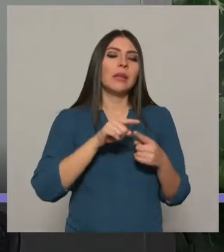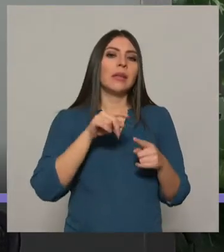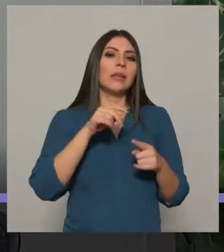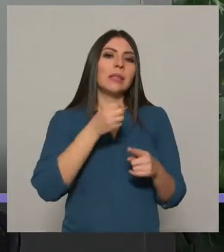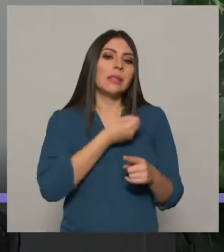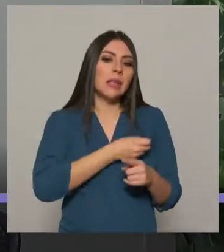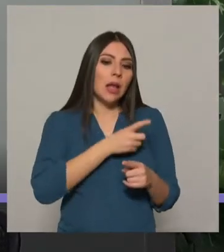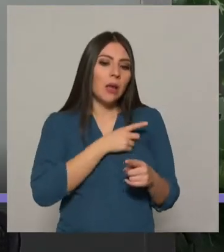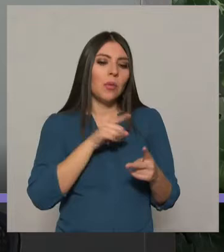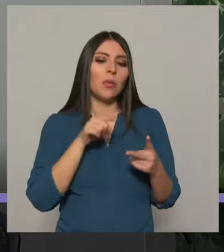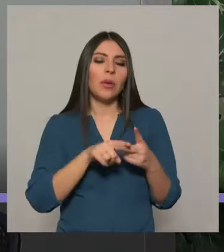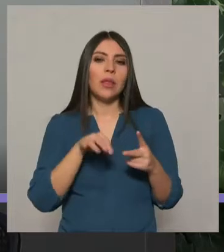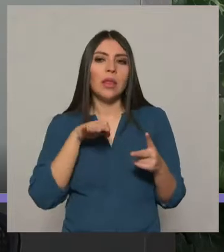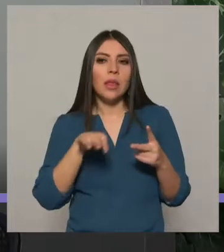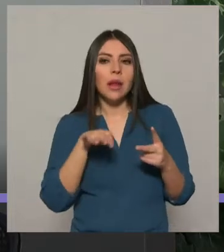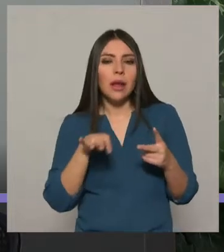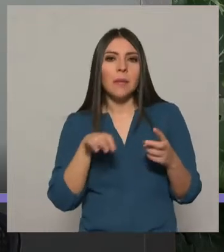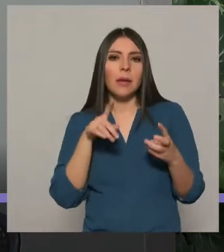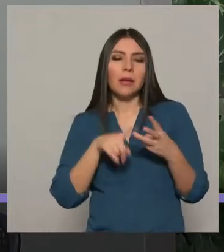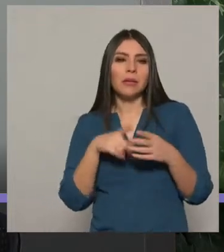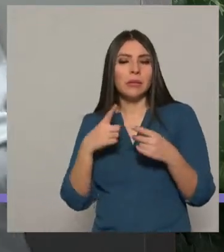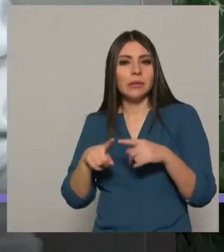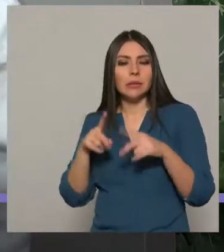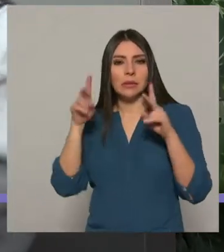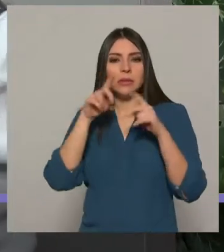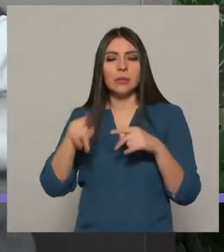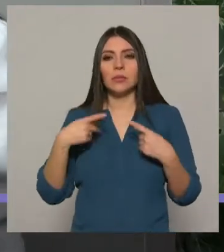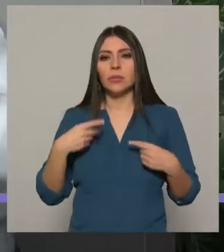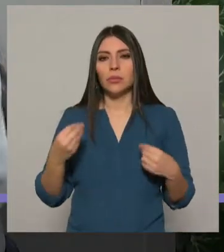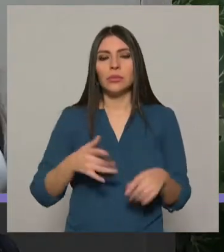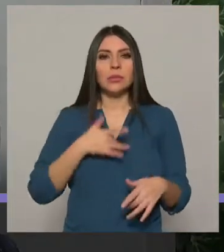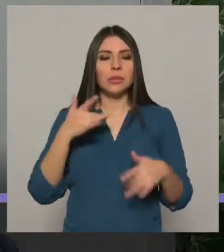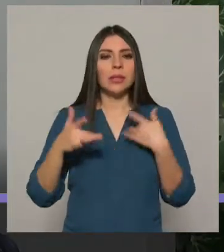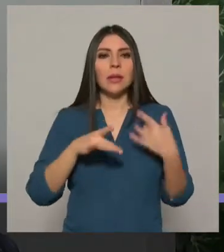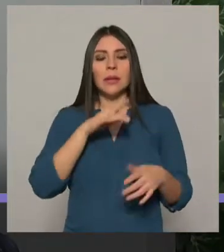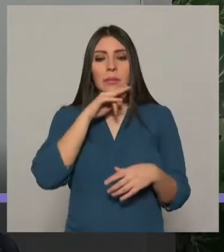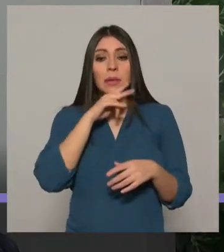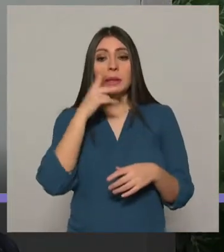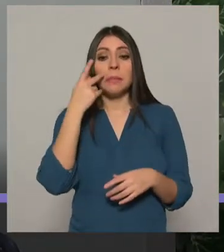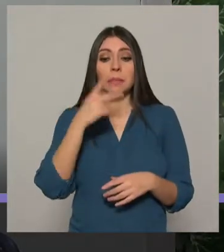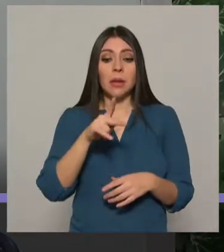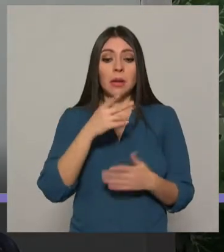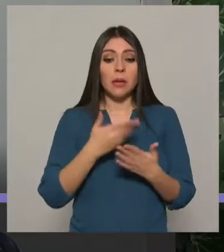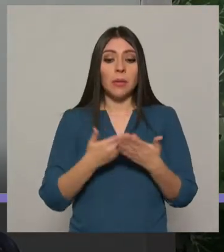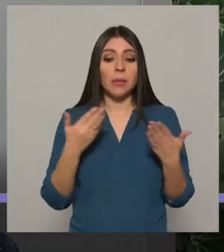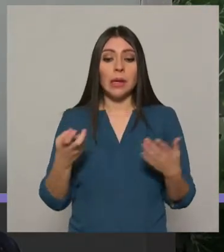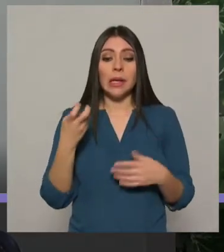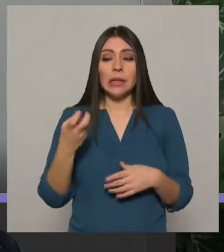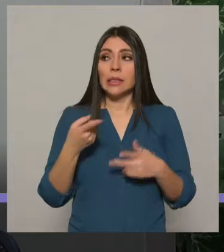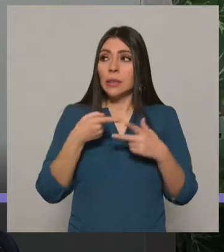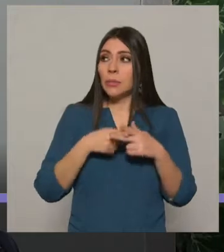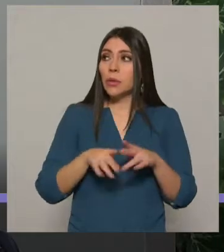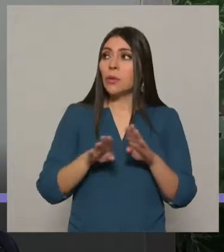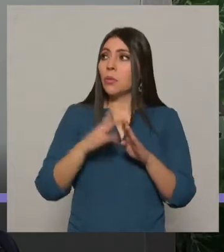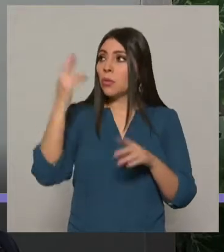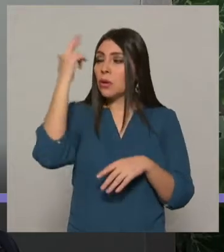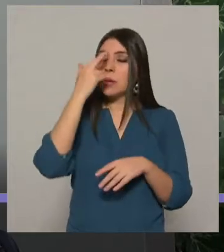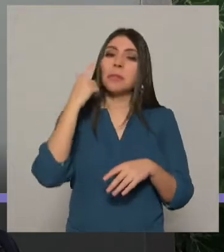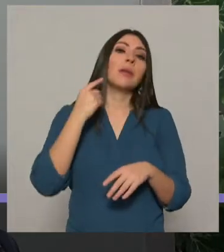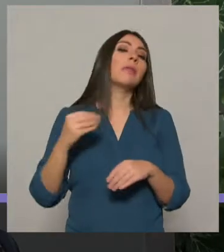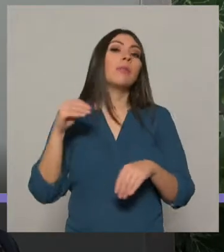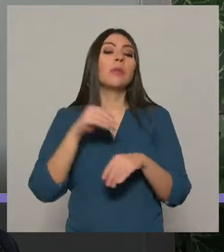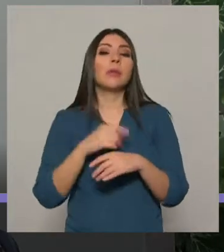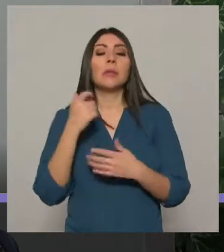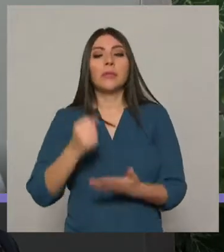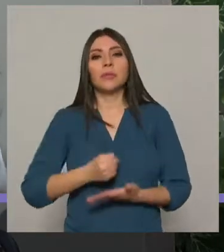ciudad tiene, la ciudadanía. Entonces me parece que no es con base en ello como se debe de ejercer la revisión y la implementación del